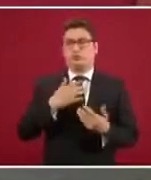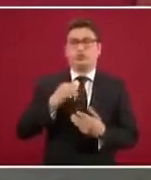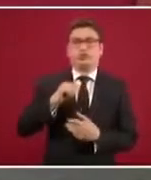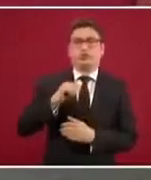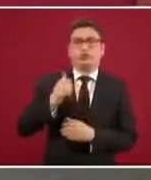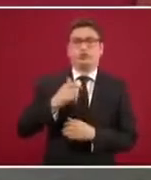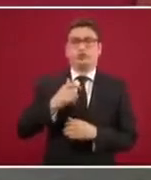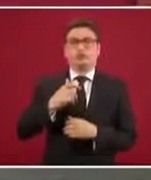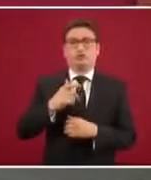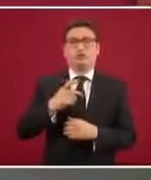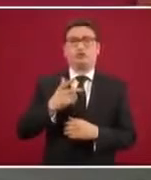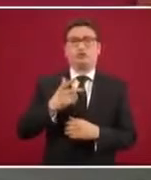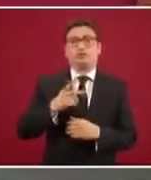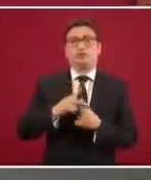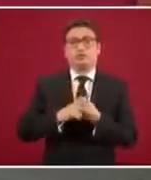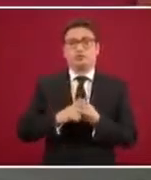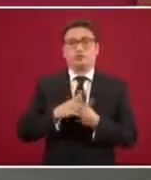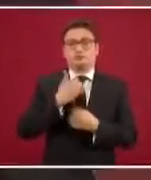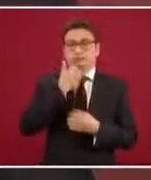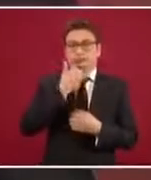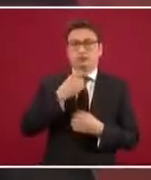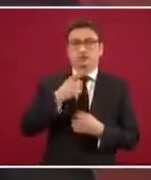reservas, perdón,